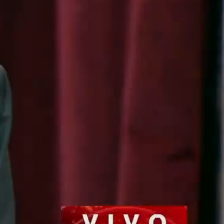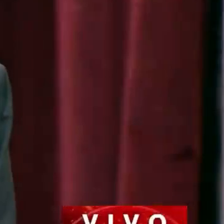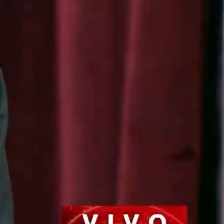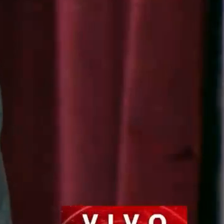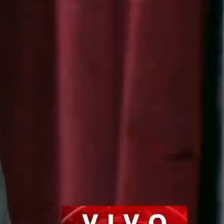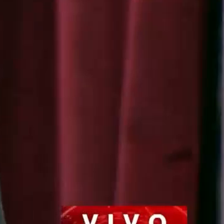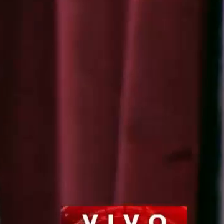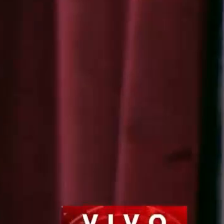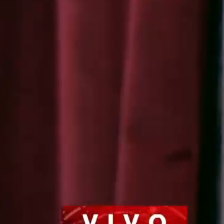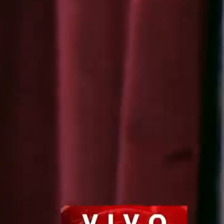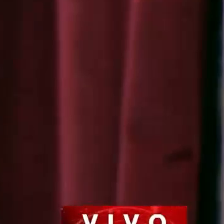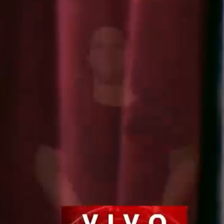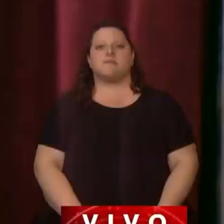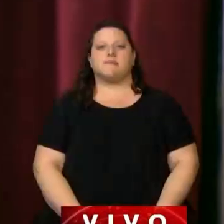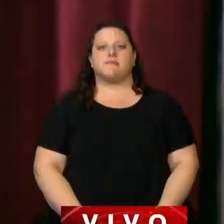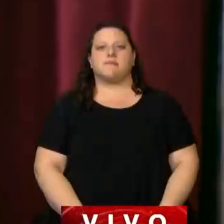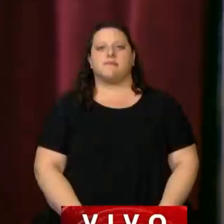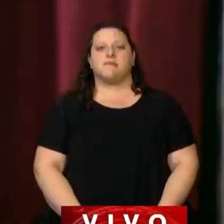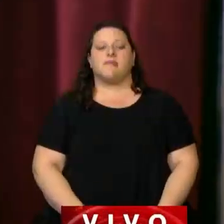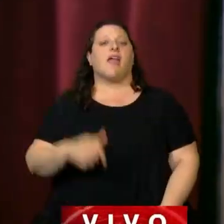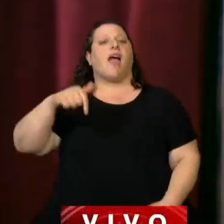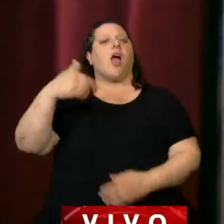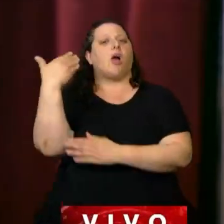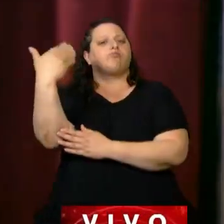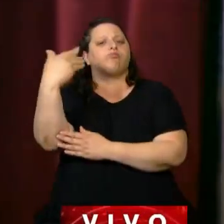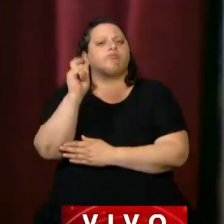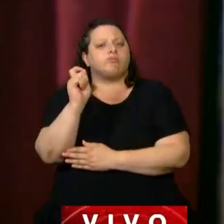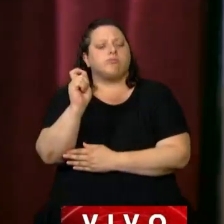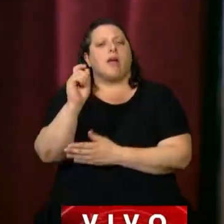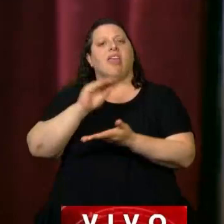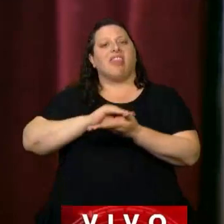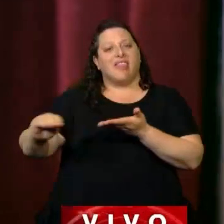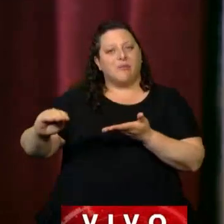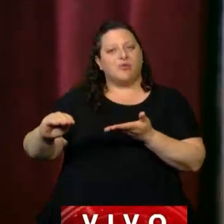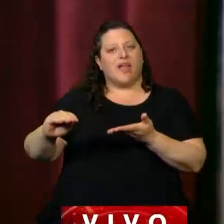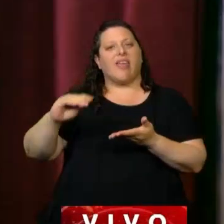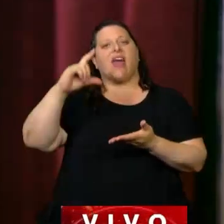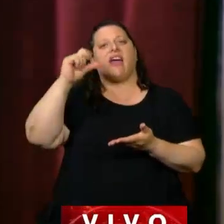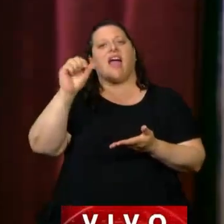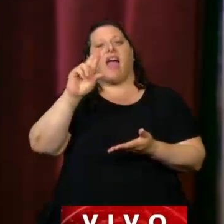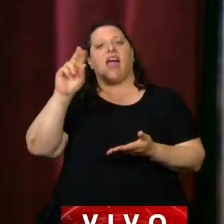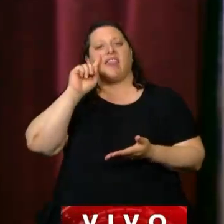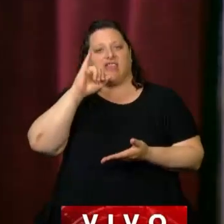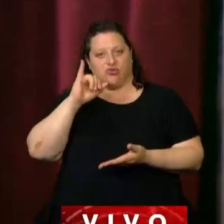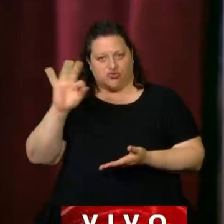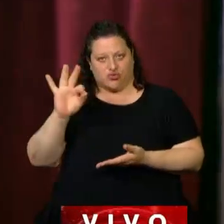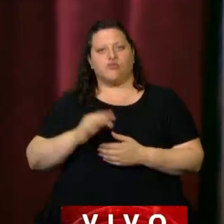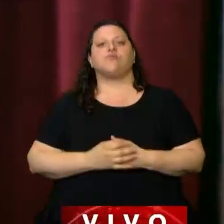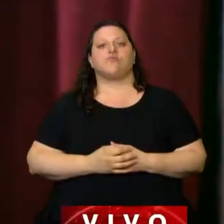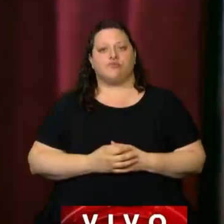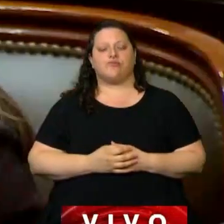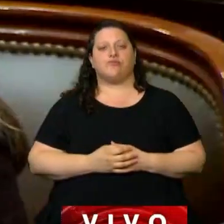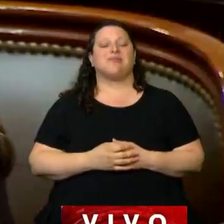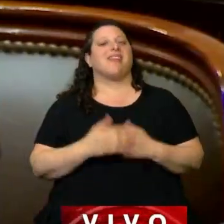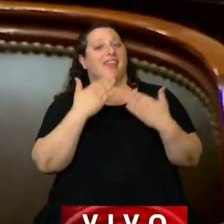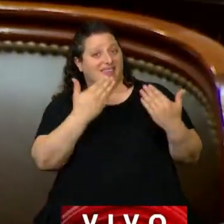y para otra cuestión de privilegios tiene la palabra la diputada Ana Carla carrizo Gracias